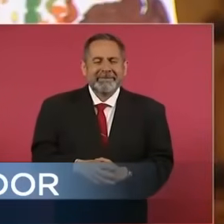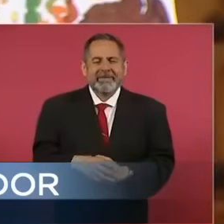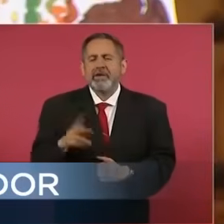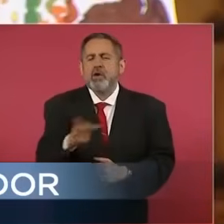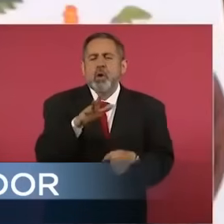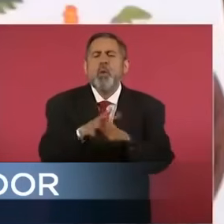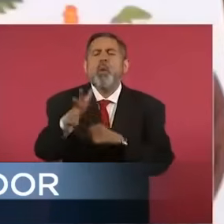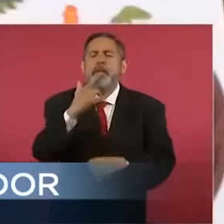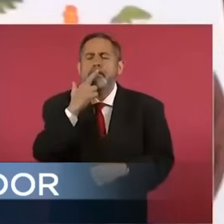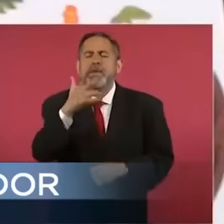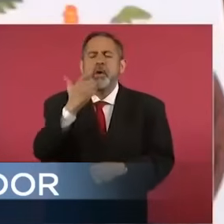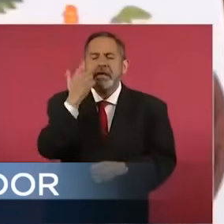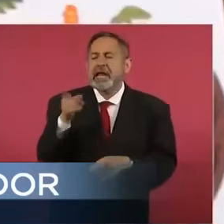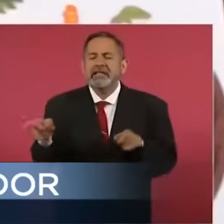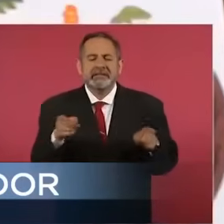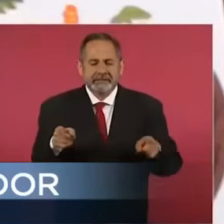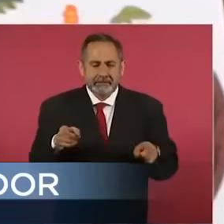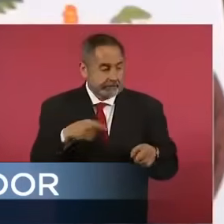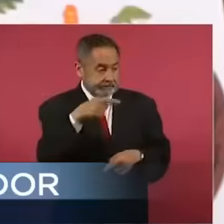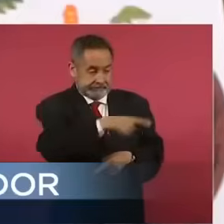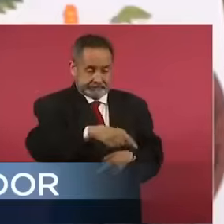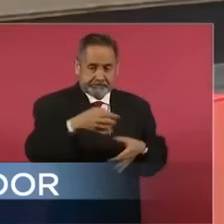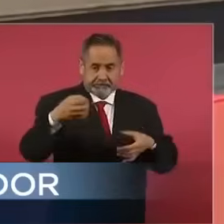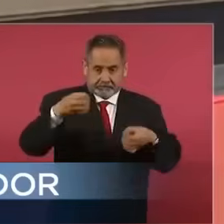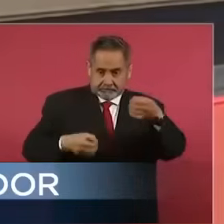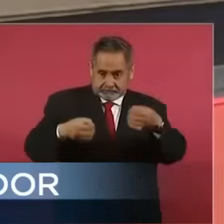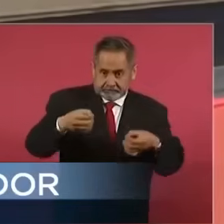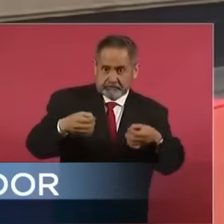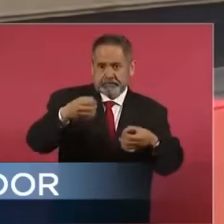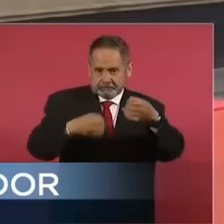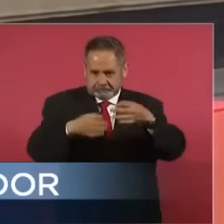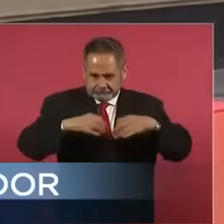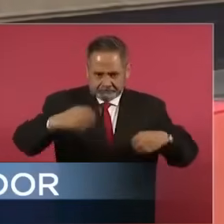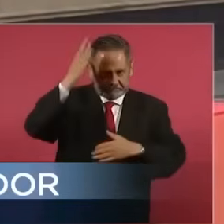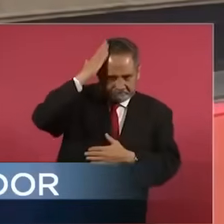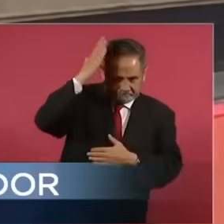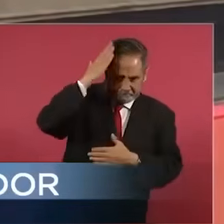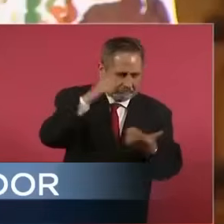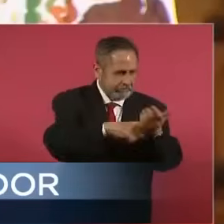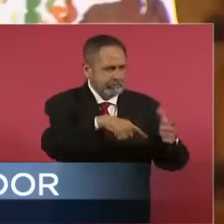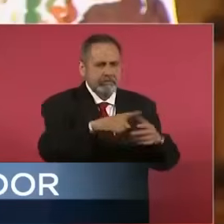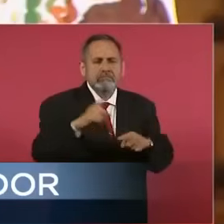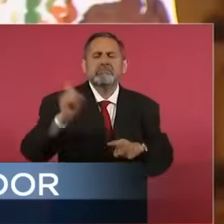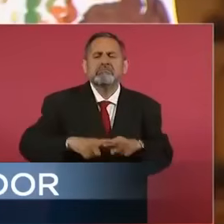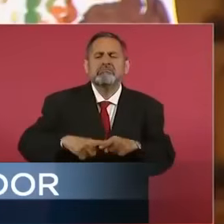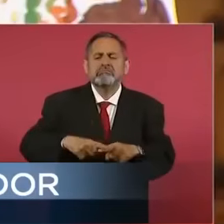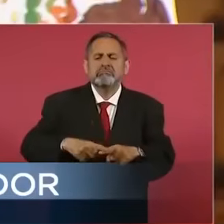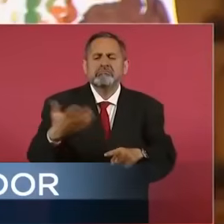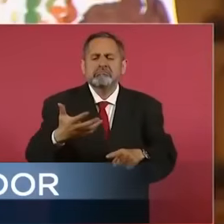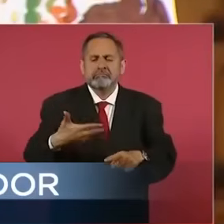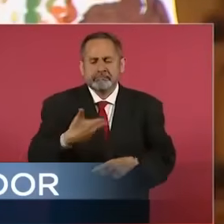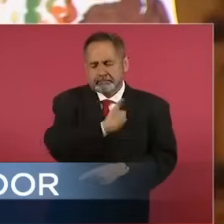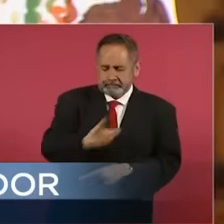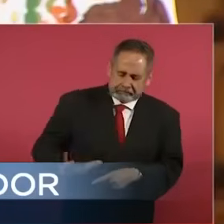¿qué prefieren? ¿Que a los ministros los elija el presidente y